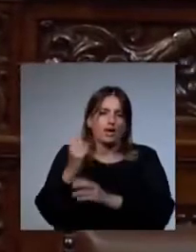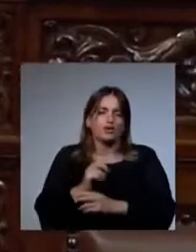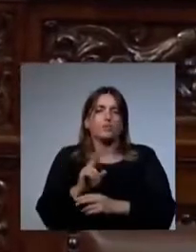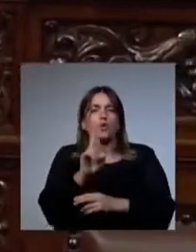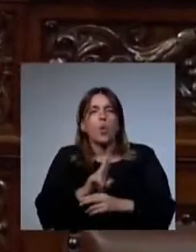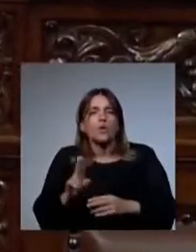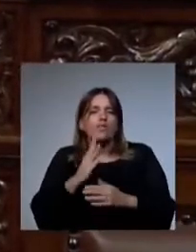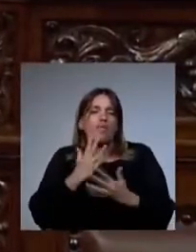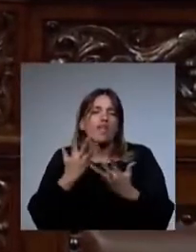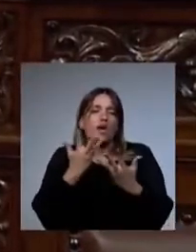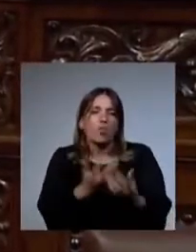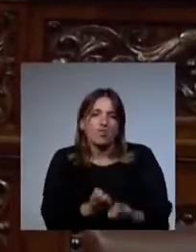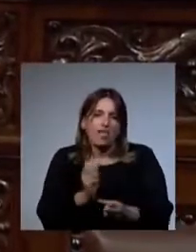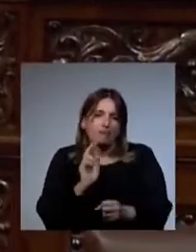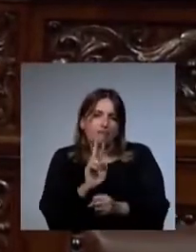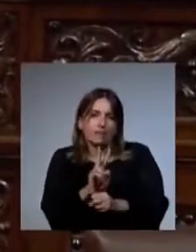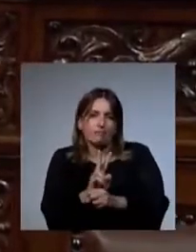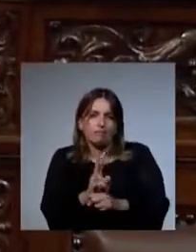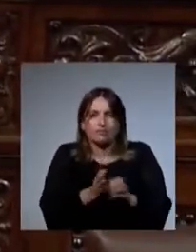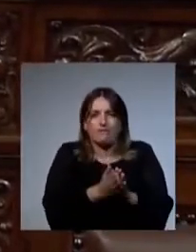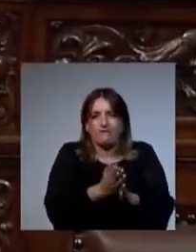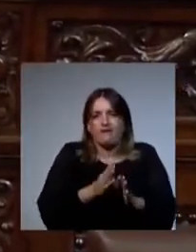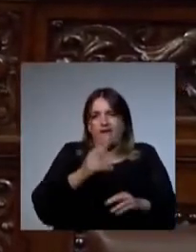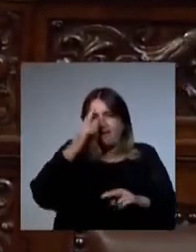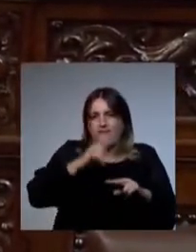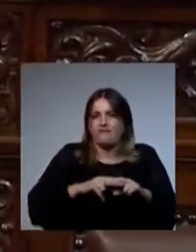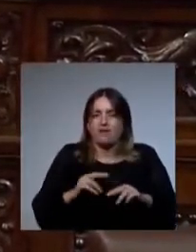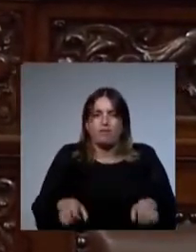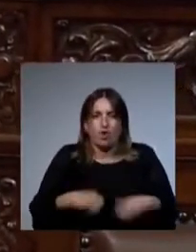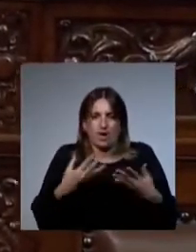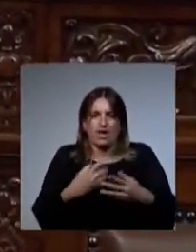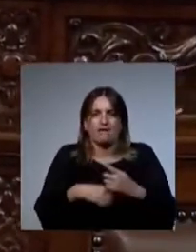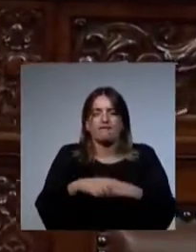de cuidados paliativos de Yung, el hospital de día de Yung,